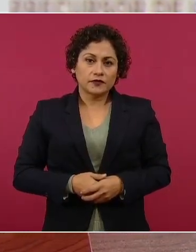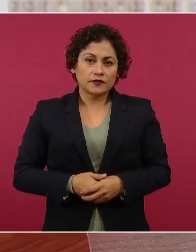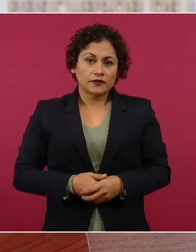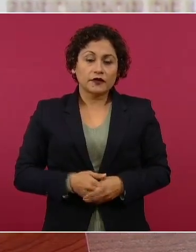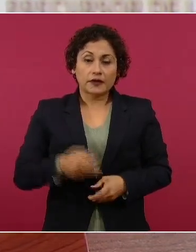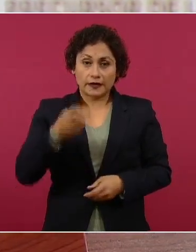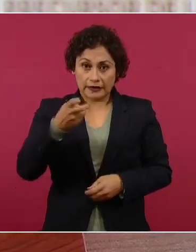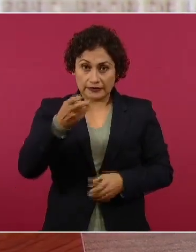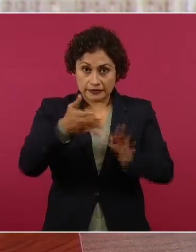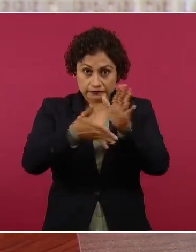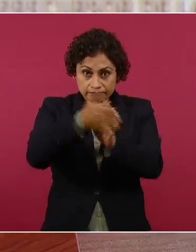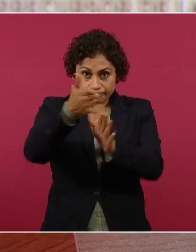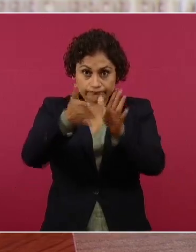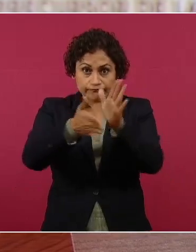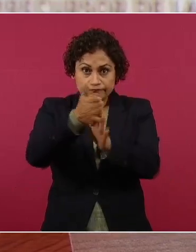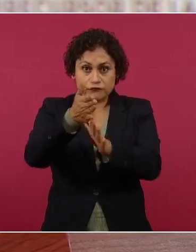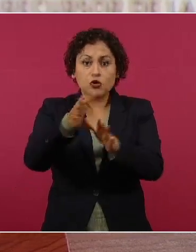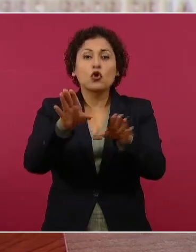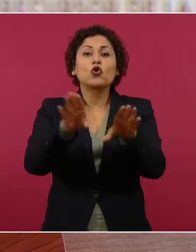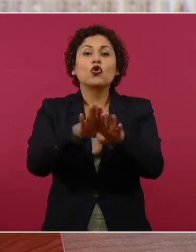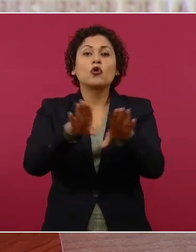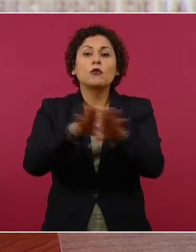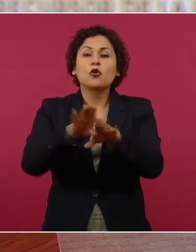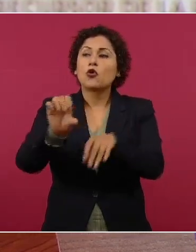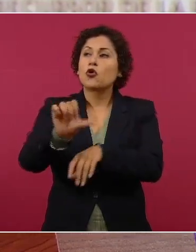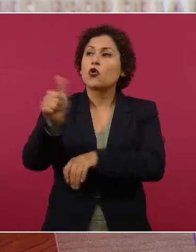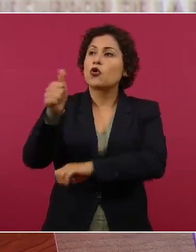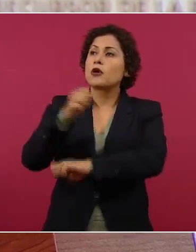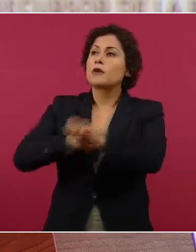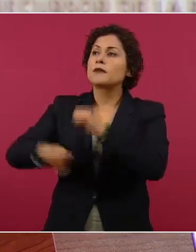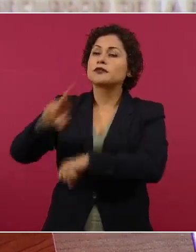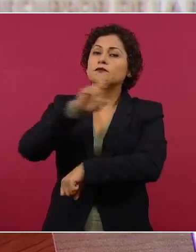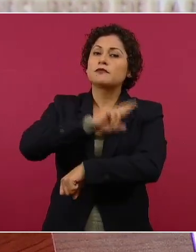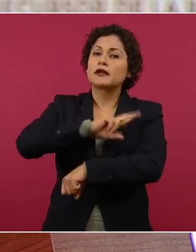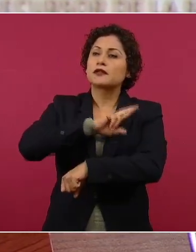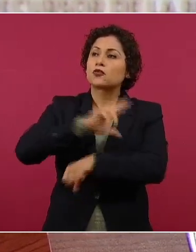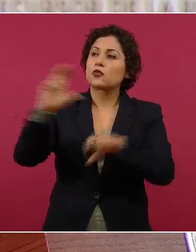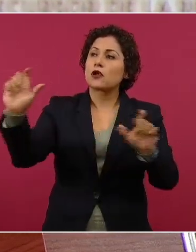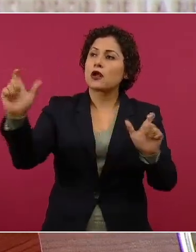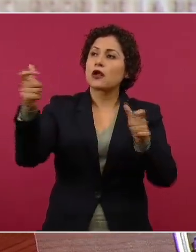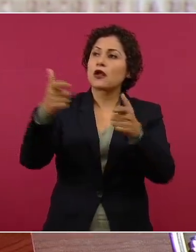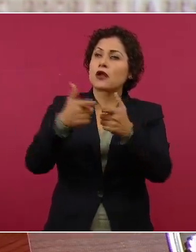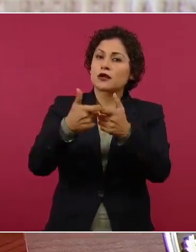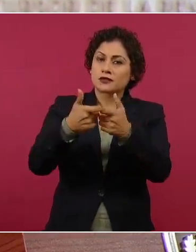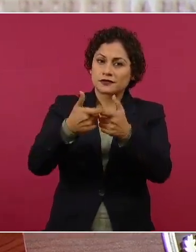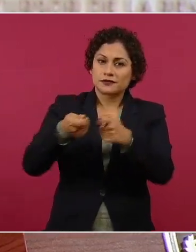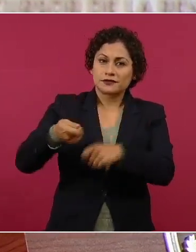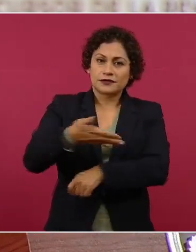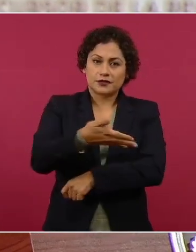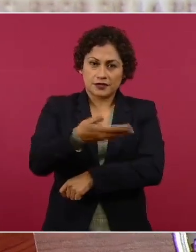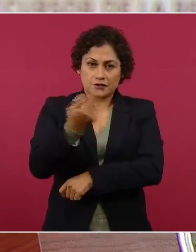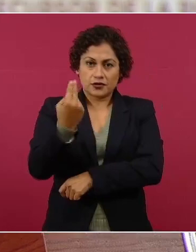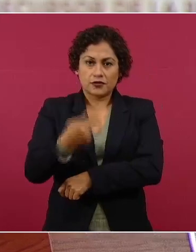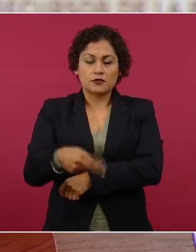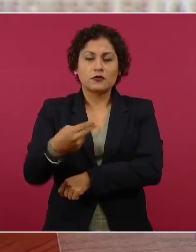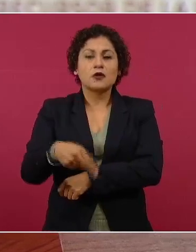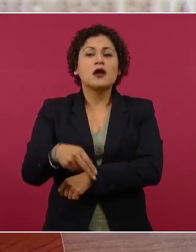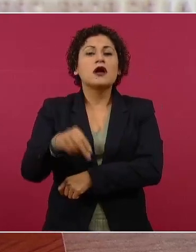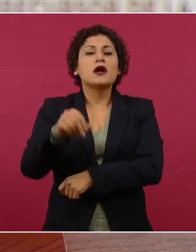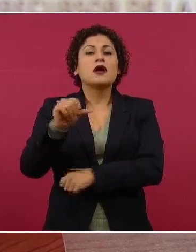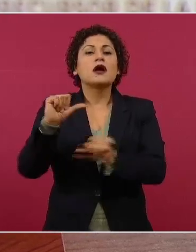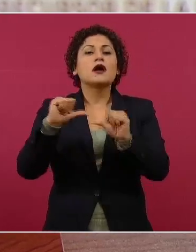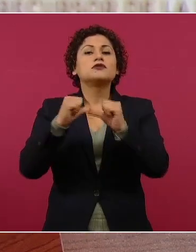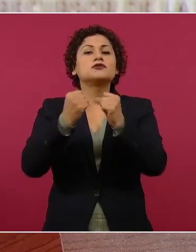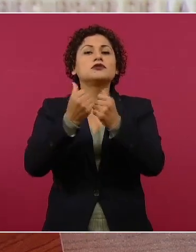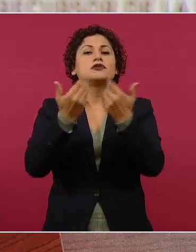de asociación con particulares, que les llamaban asociación públicas privadas, los